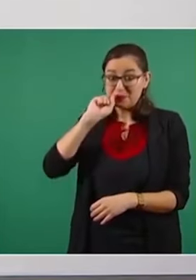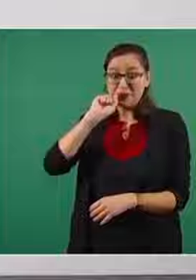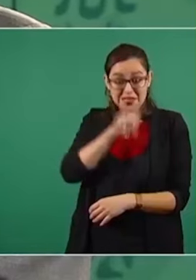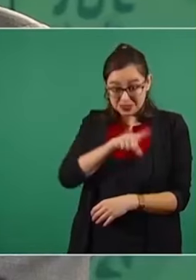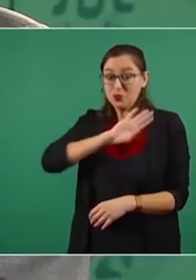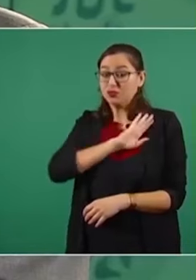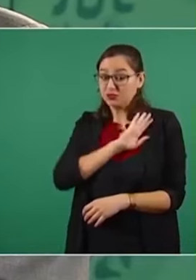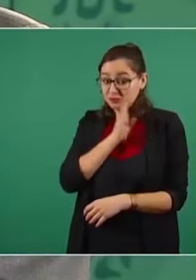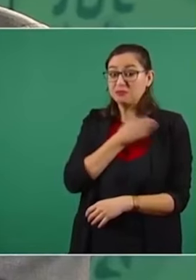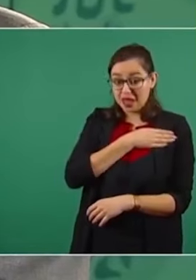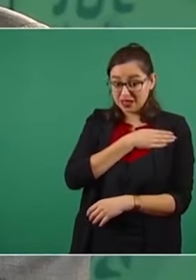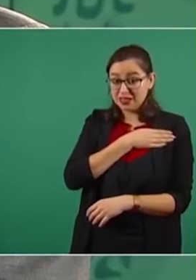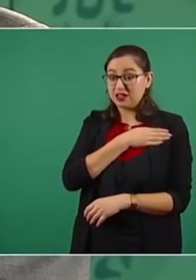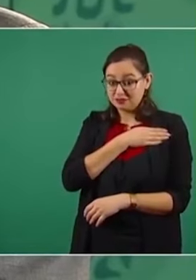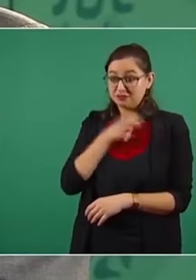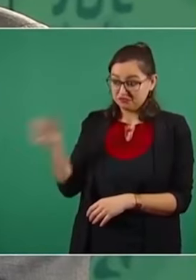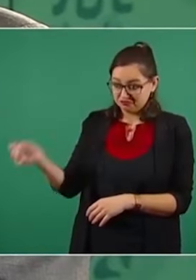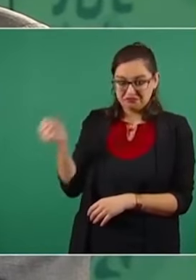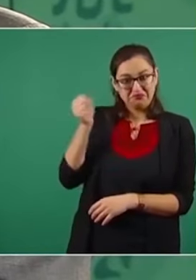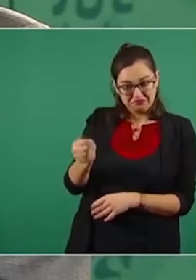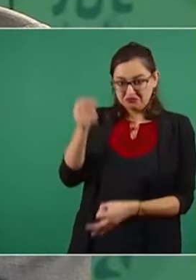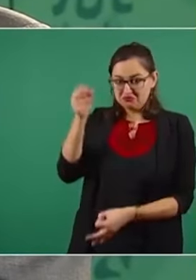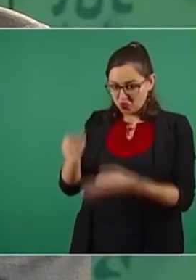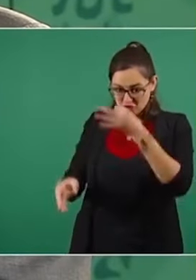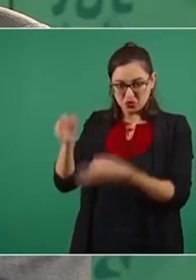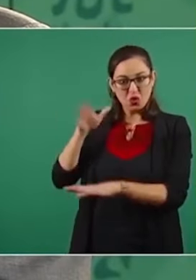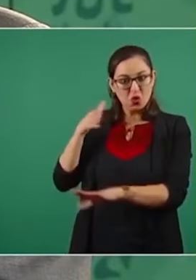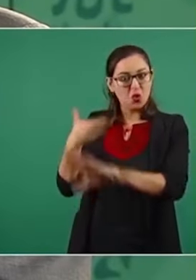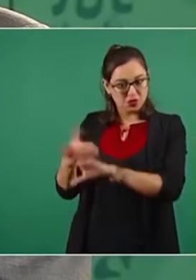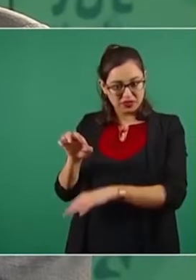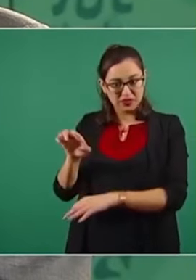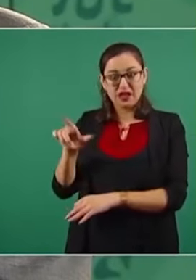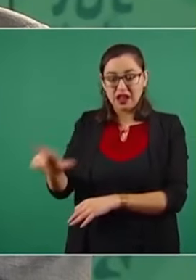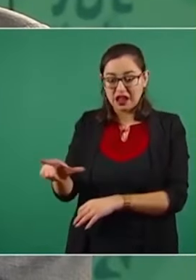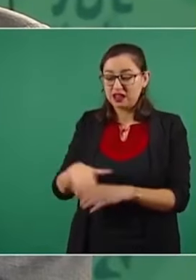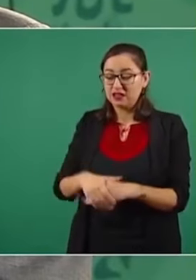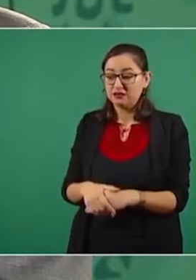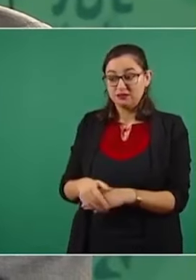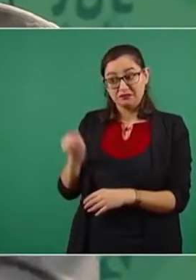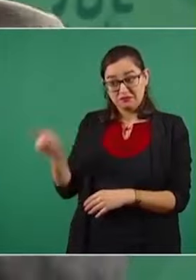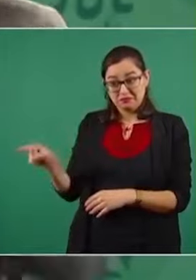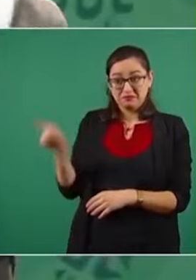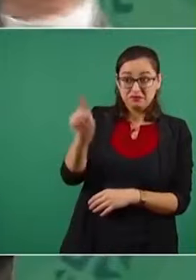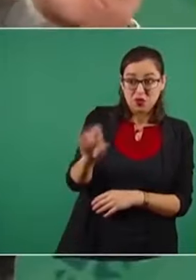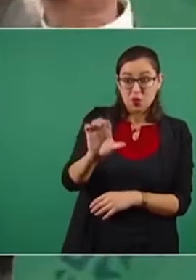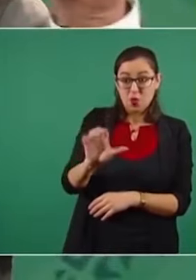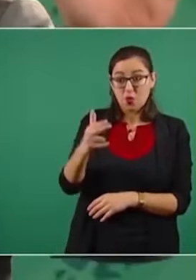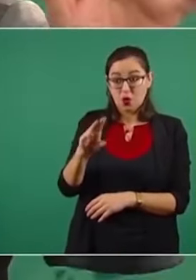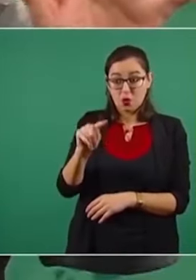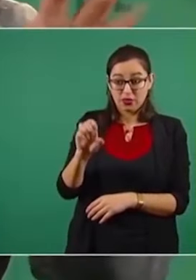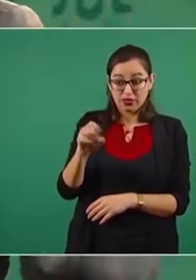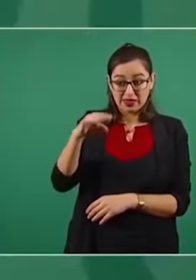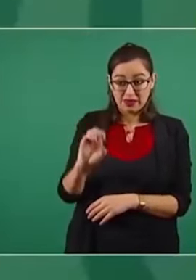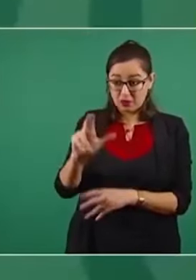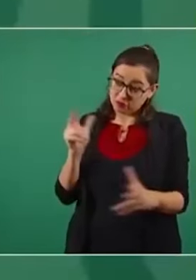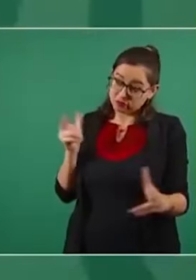paradero no se conocen es de 100.000 personas la reducción se debe según ha explicado este lunes en la conferencia matut a la localización